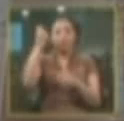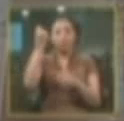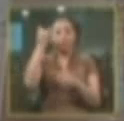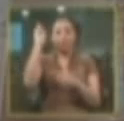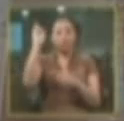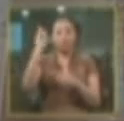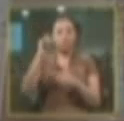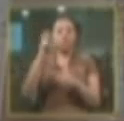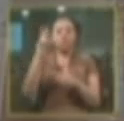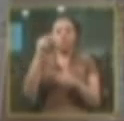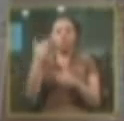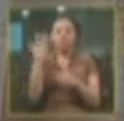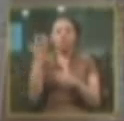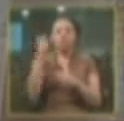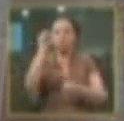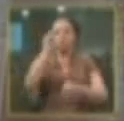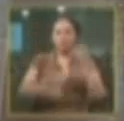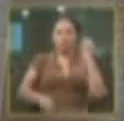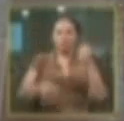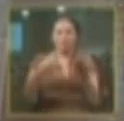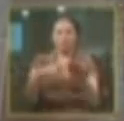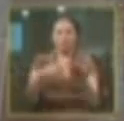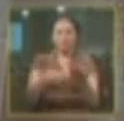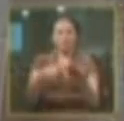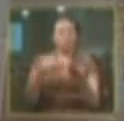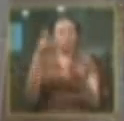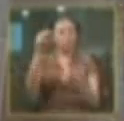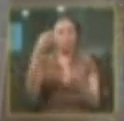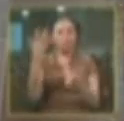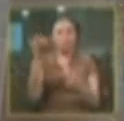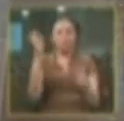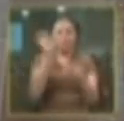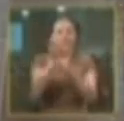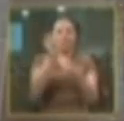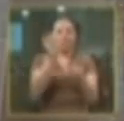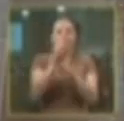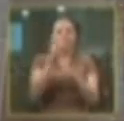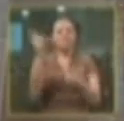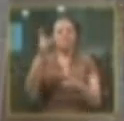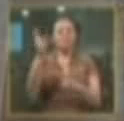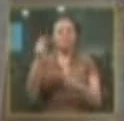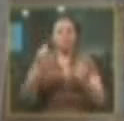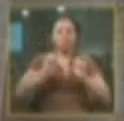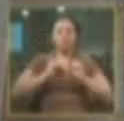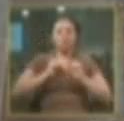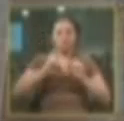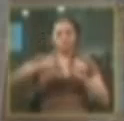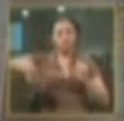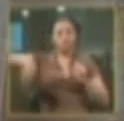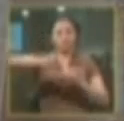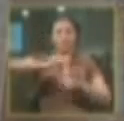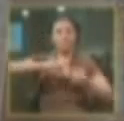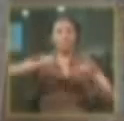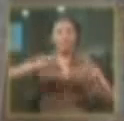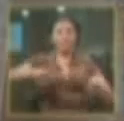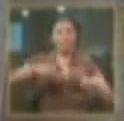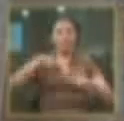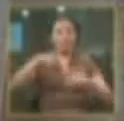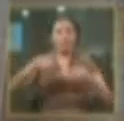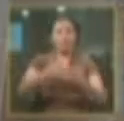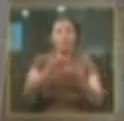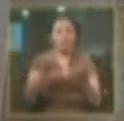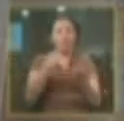no queremos perjudicar el debate, no queremos agredir al necesario descanso de ustedes, pero por favor que sea el Pleno, porque si